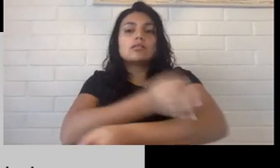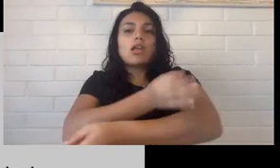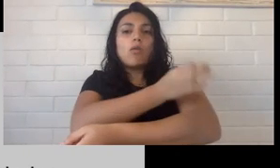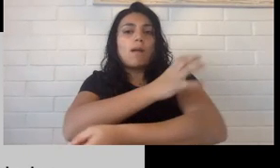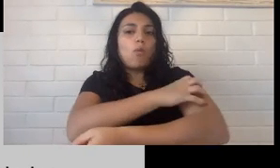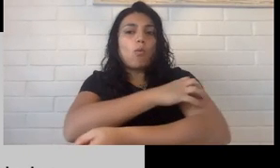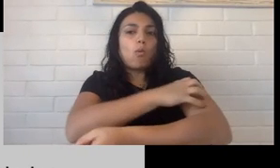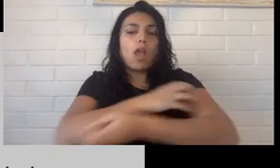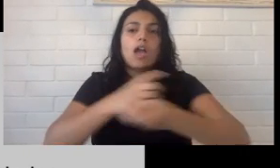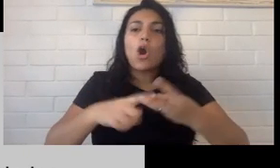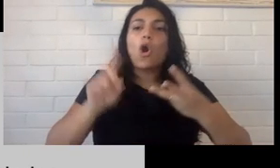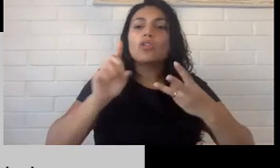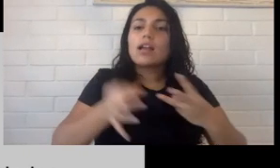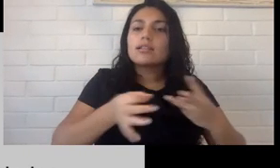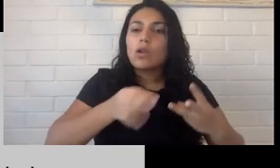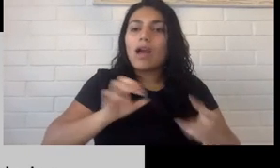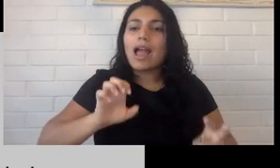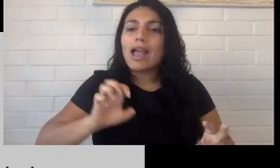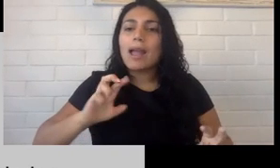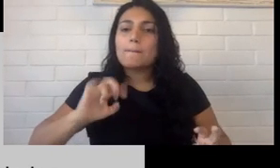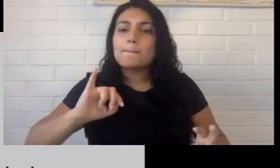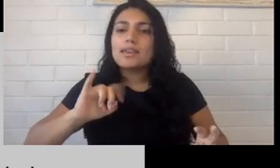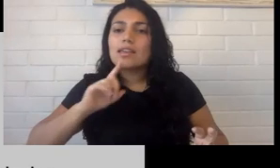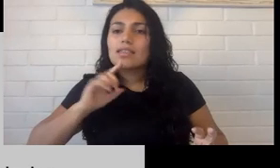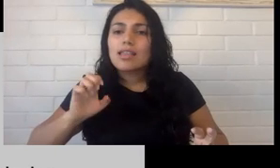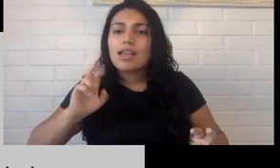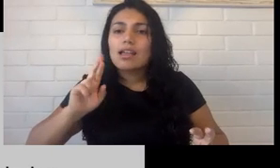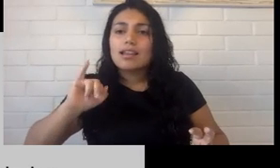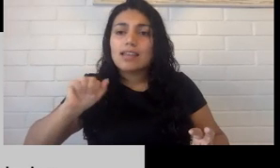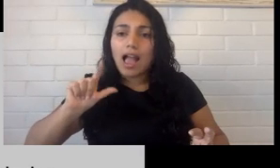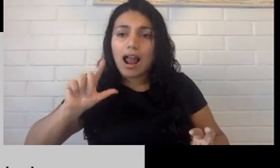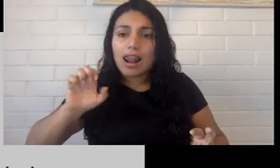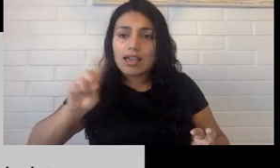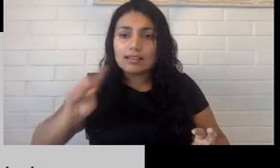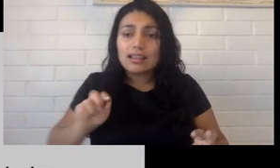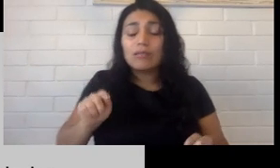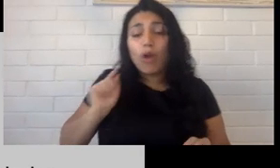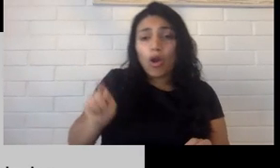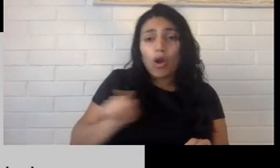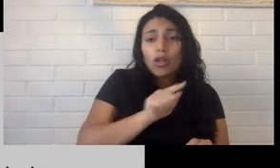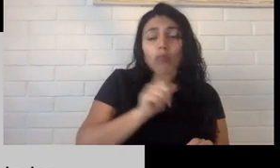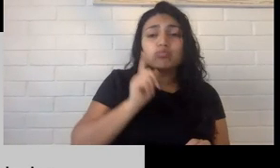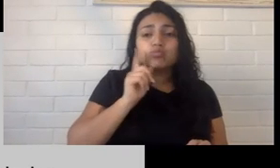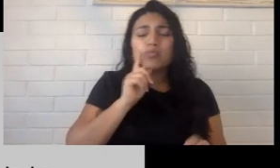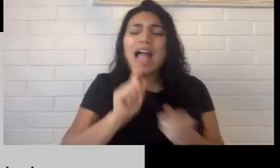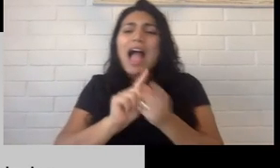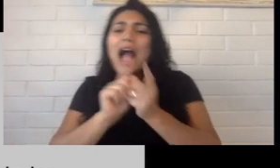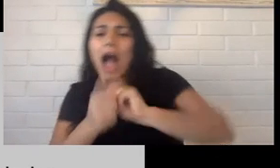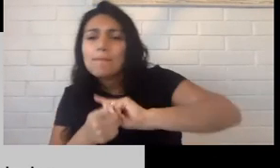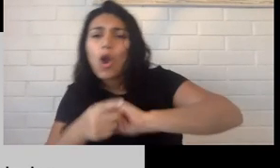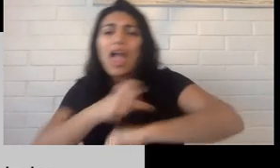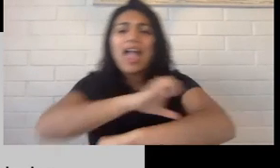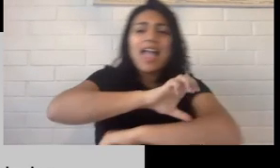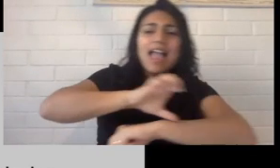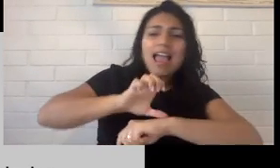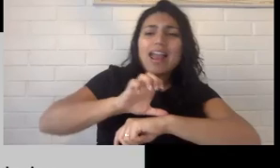epiteliales que en el fondo utilizan cambios eléctricos que están asociados a